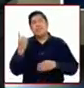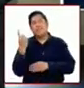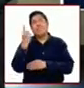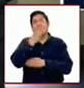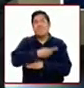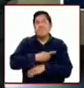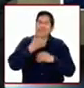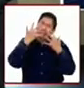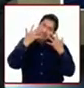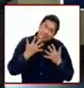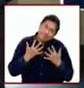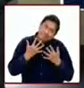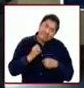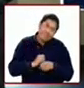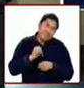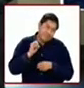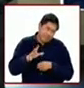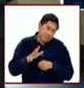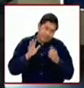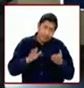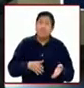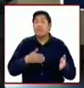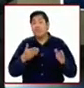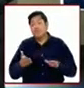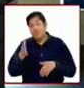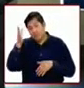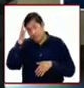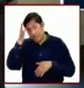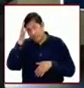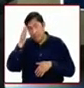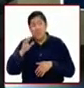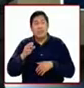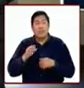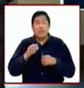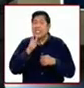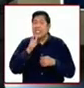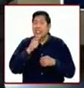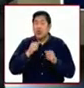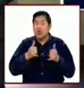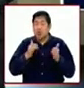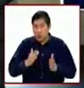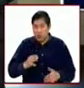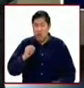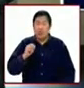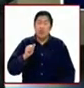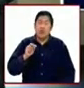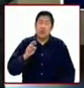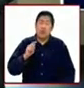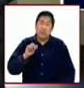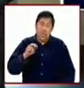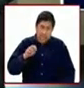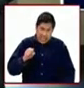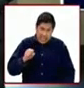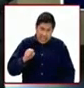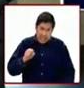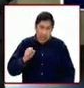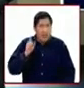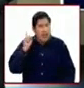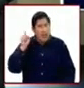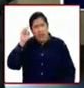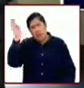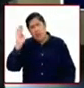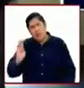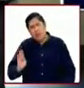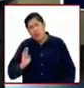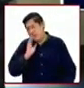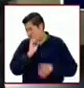Un día triste, hay que decirlo, porque se conoció hoy el fallecimiento del papá de Marcelo Martins, don Mauro Martins, quien, aquejado